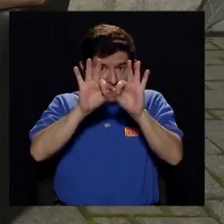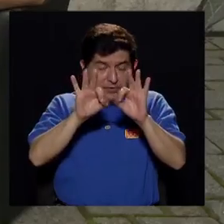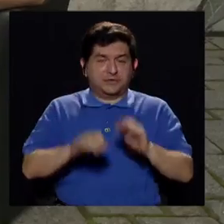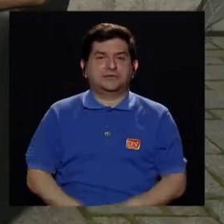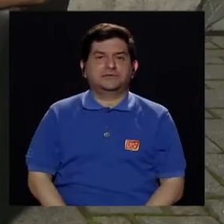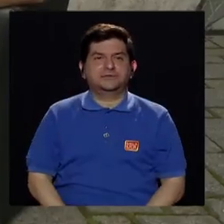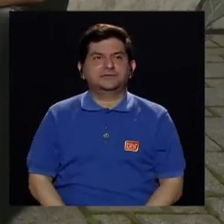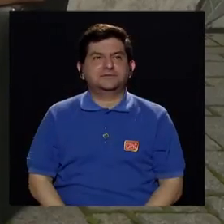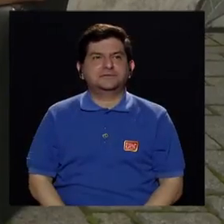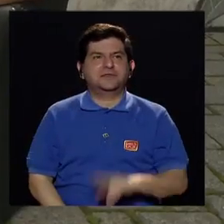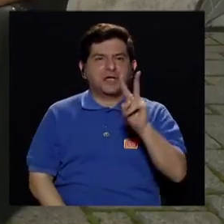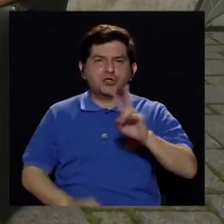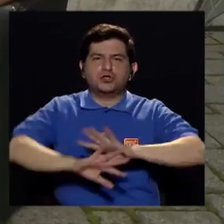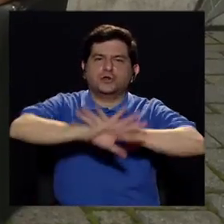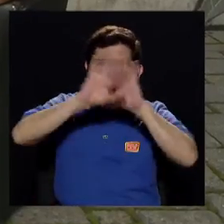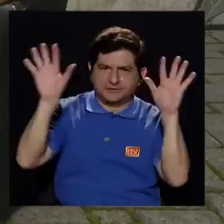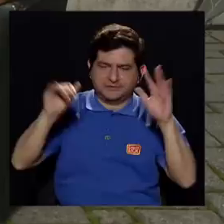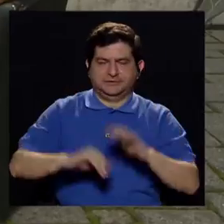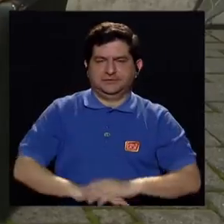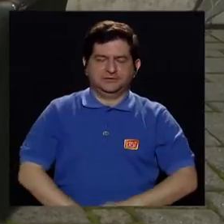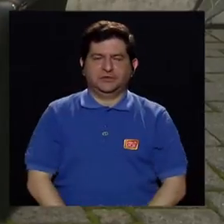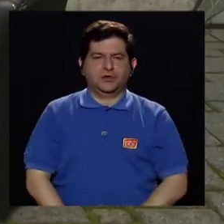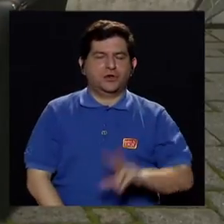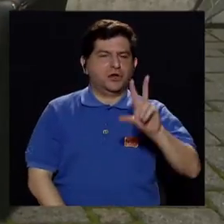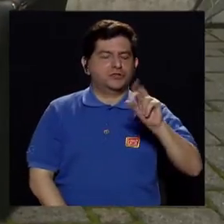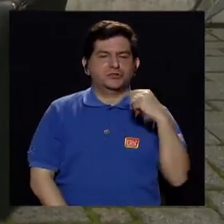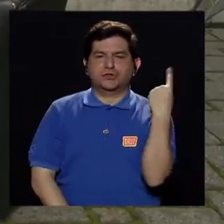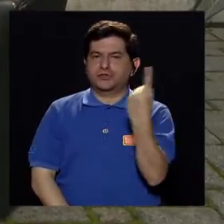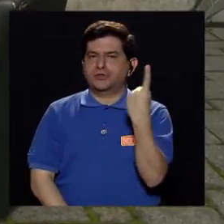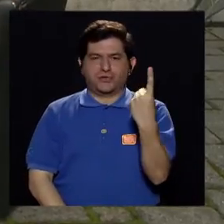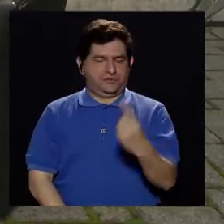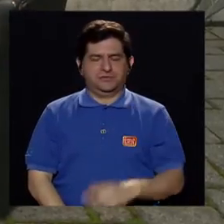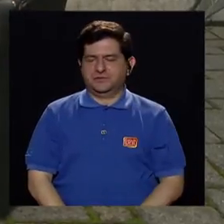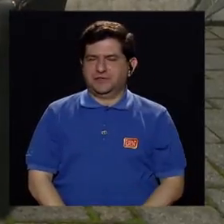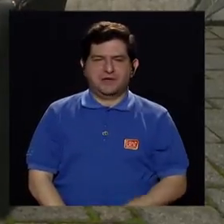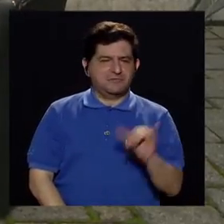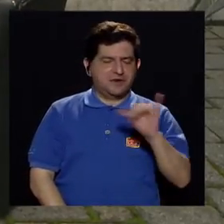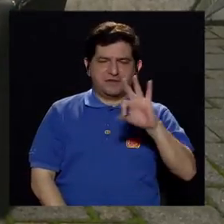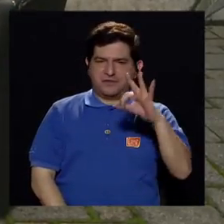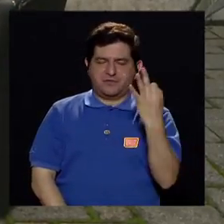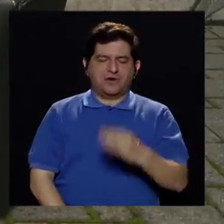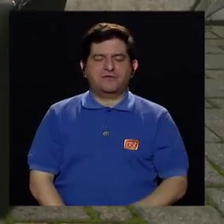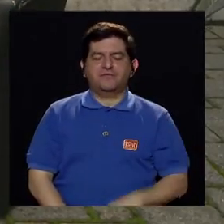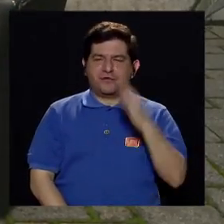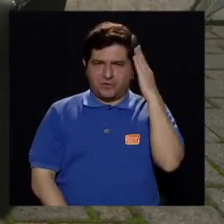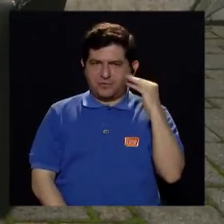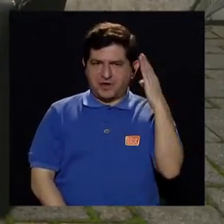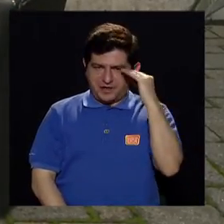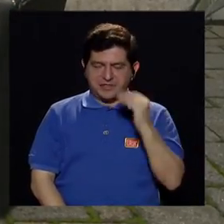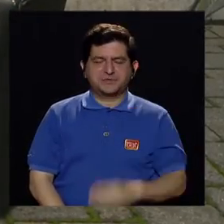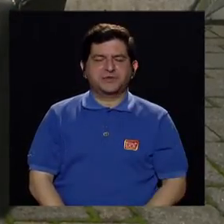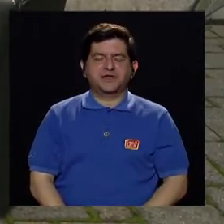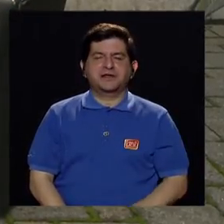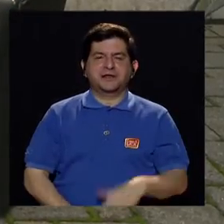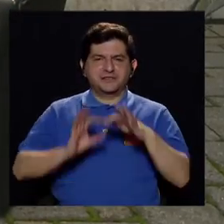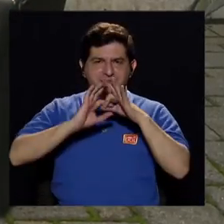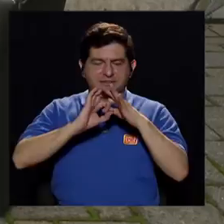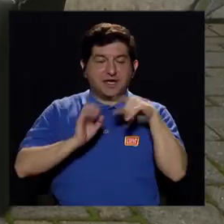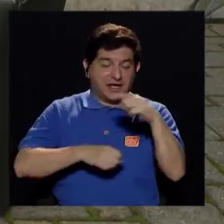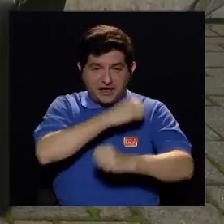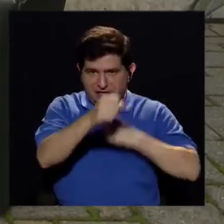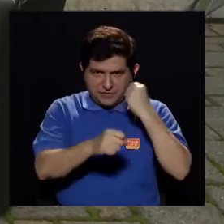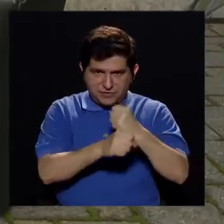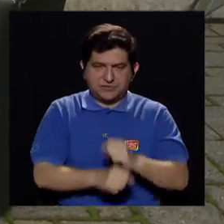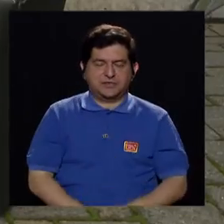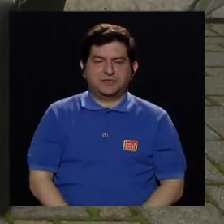dos aclaraciones, porque no siempre se viven de la misma forma la sexualidad a esa edad. Estamos hablando que es un rango de